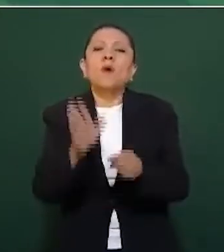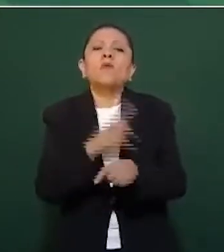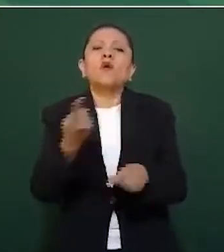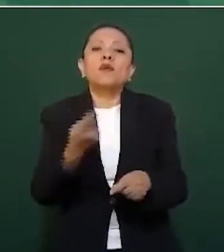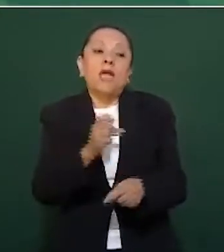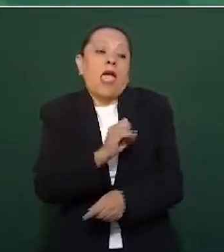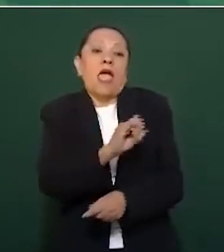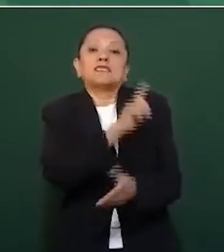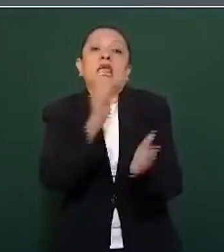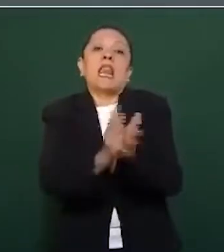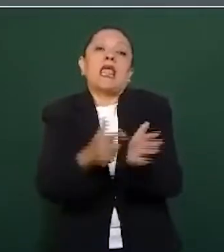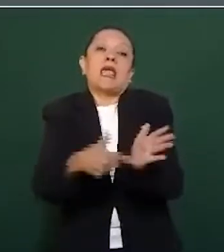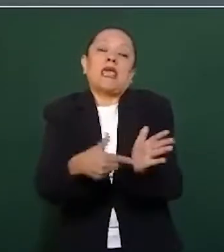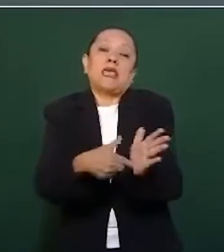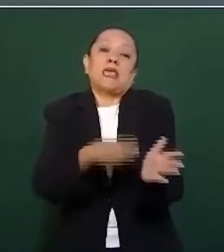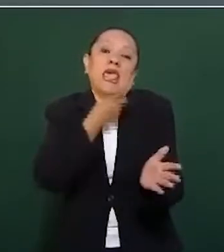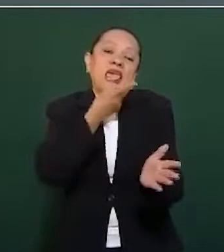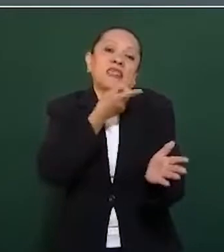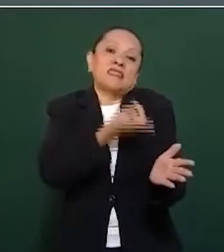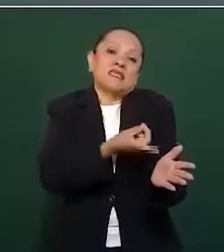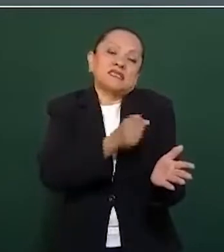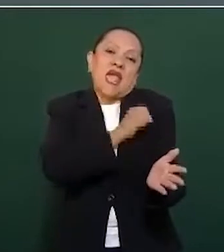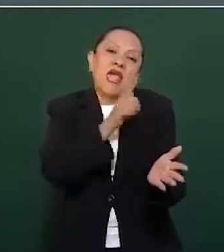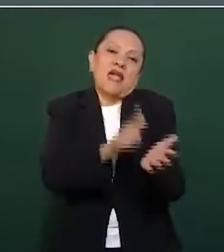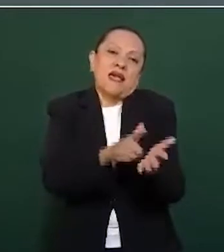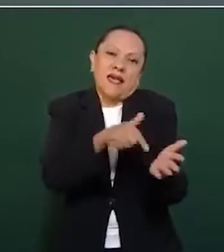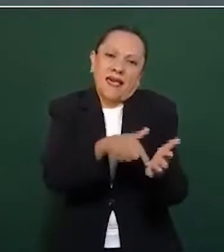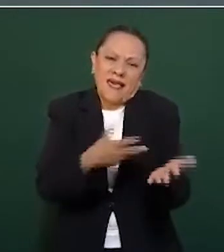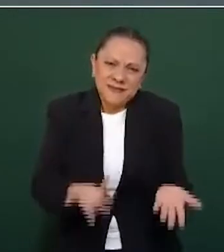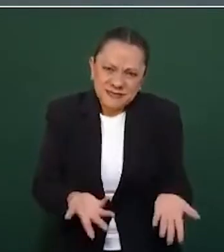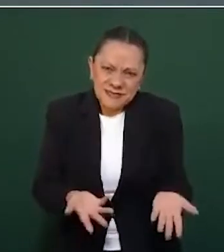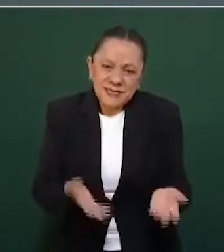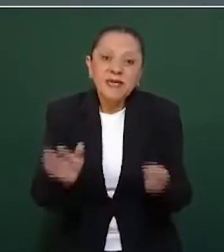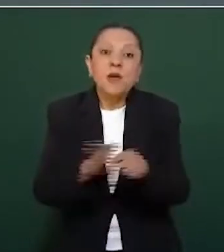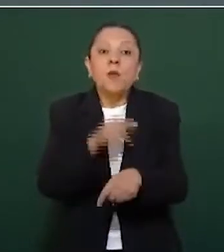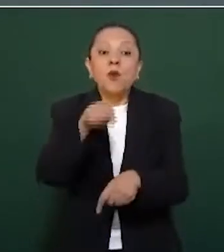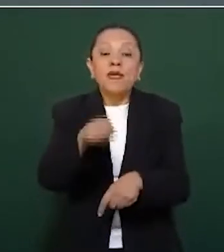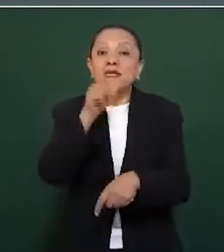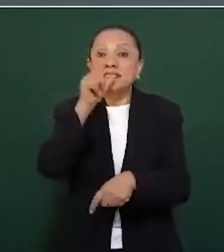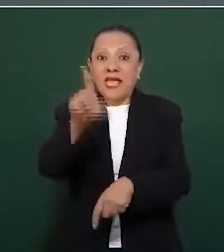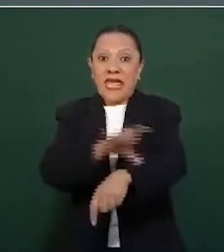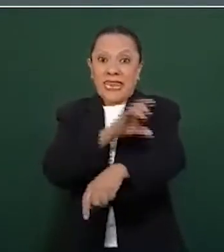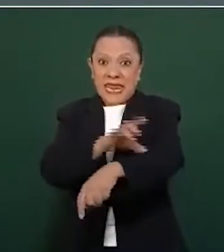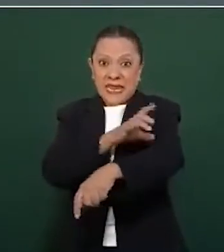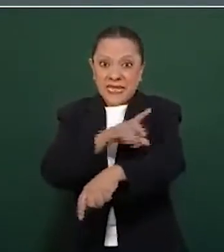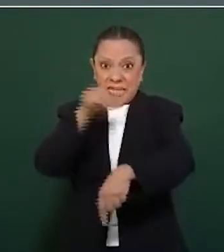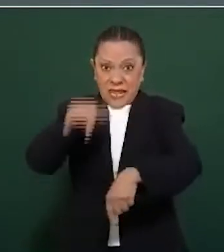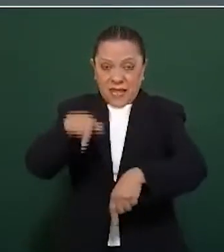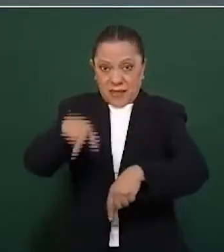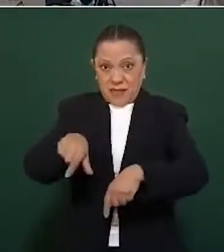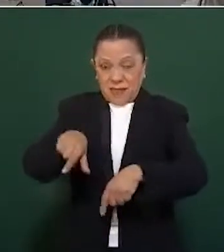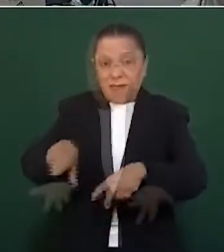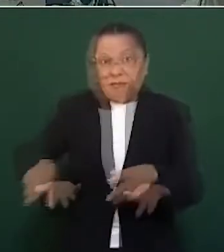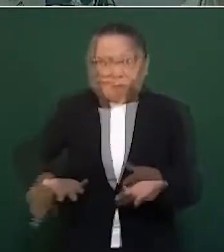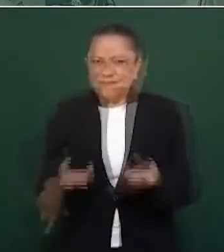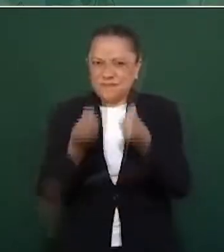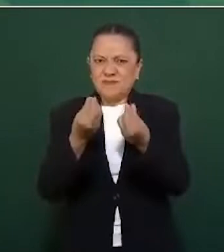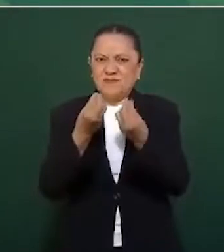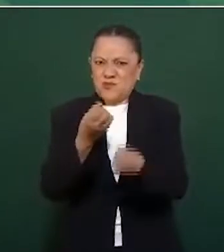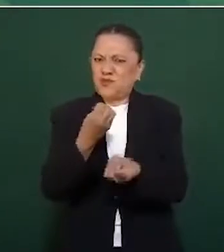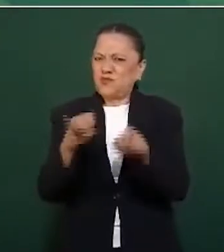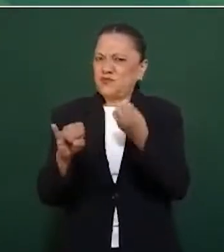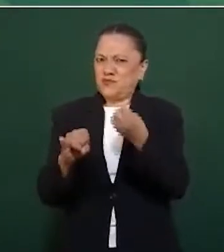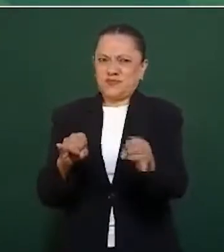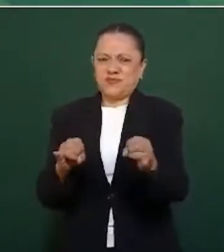porque no pueden subir la energía de las hidroeléctricas. El